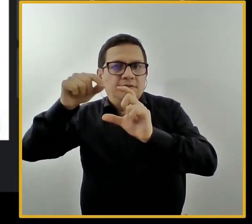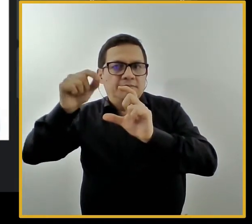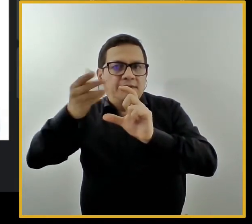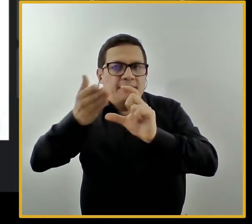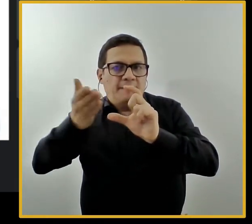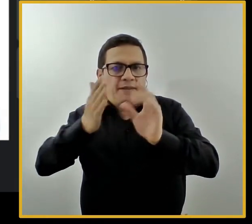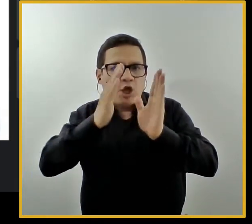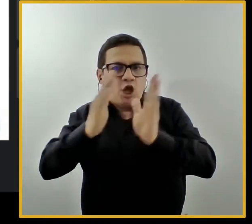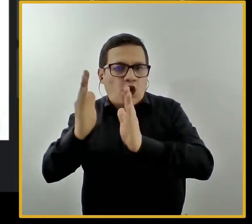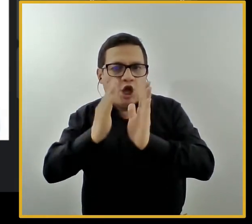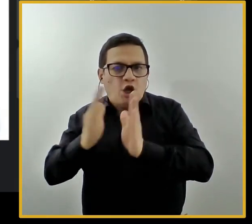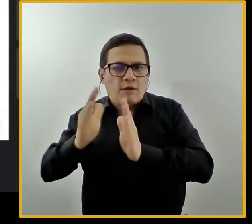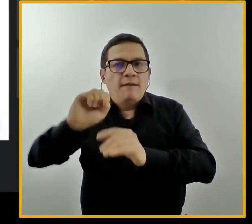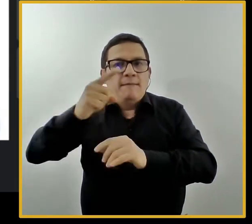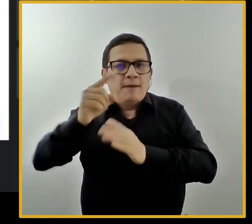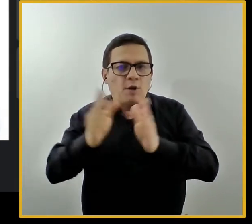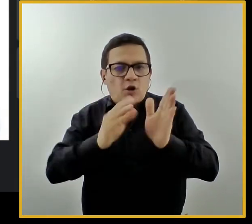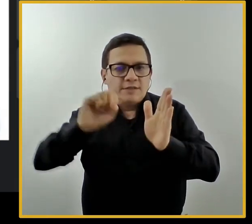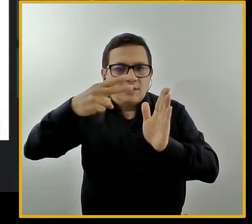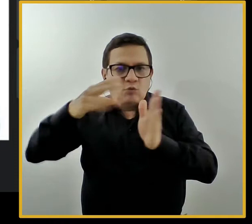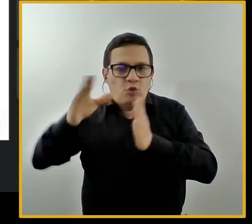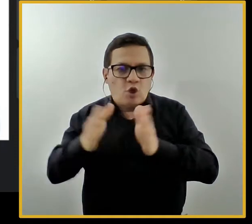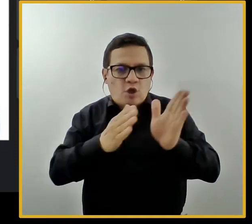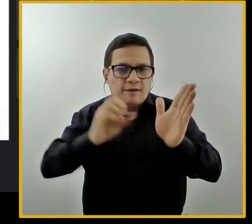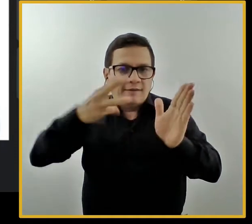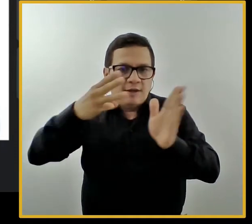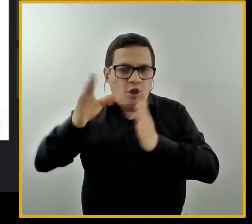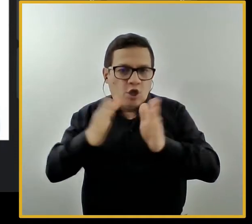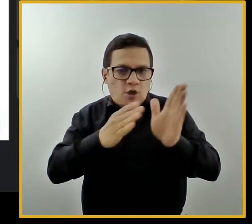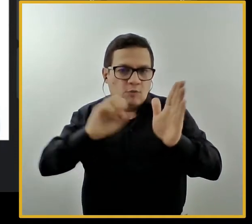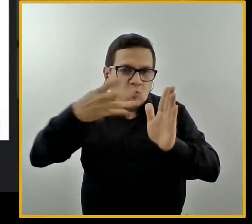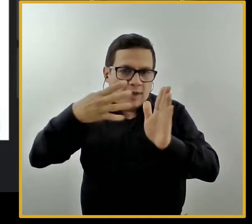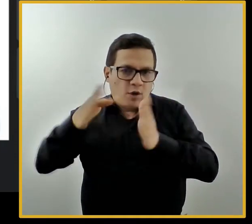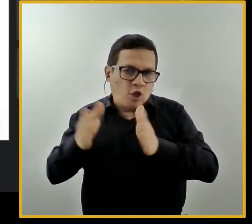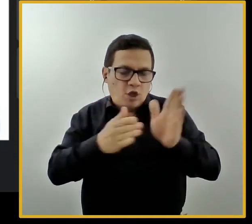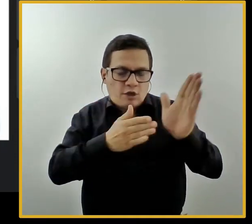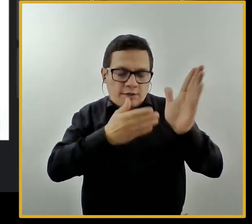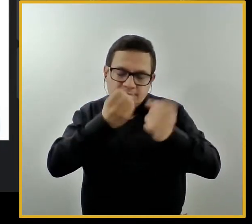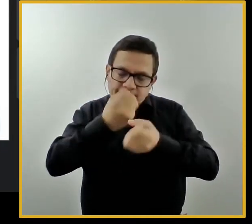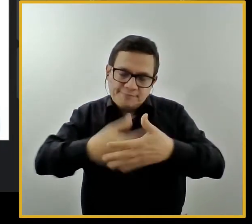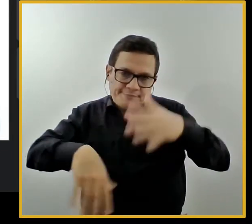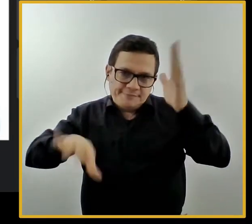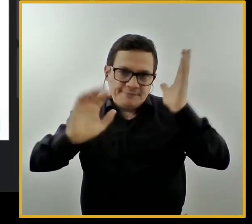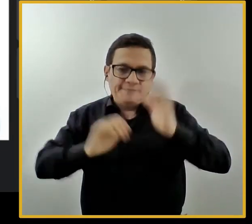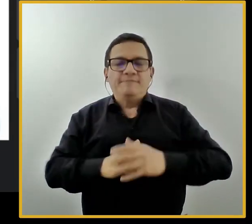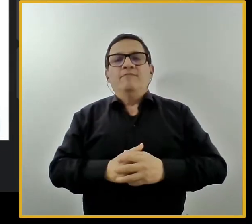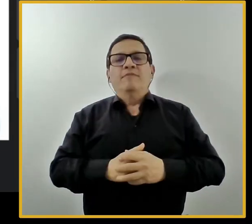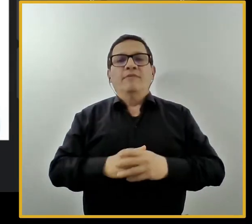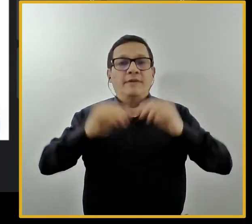encuentre, ¿no? De primer orden, segundo orden, entre otros.